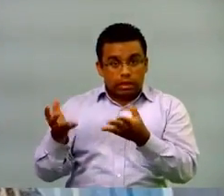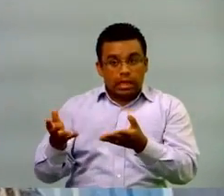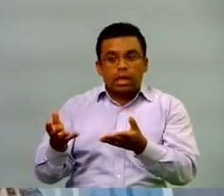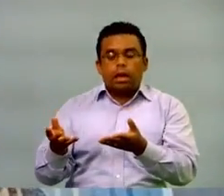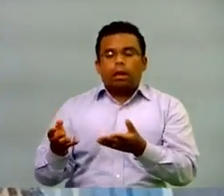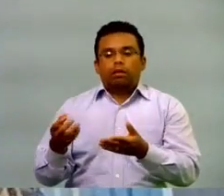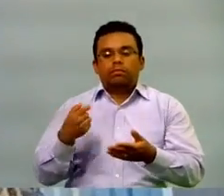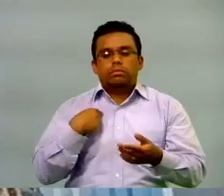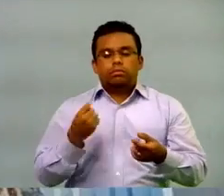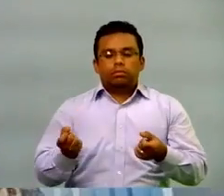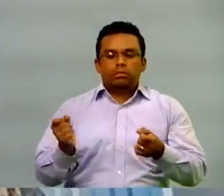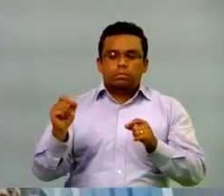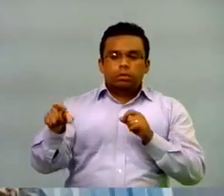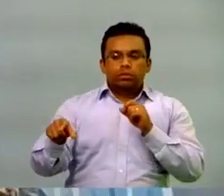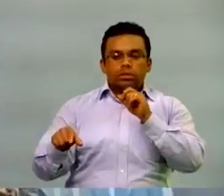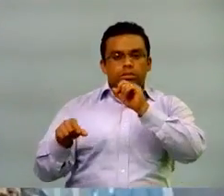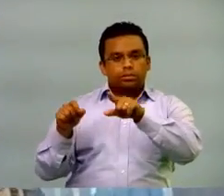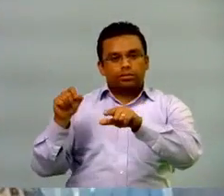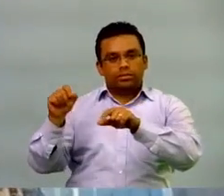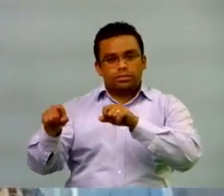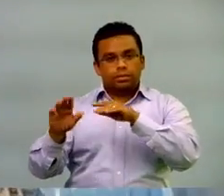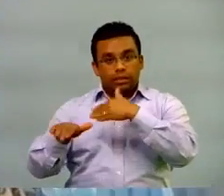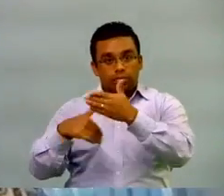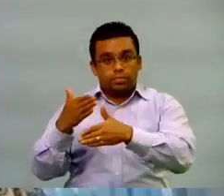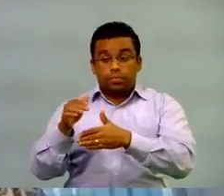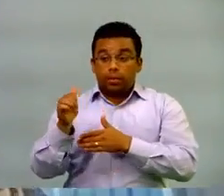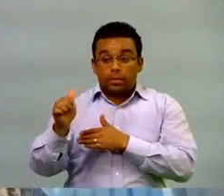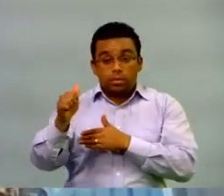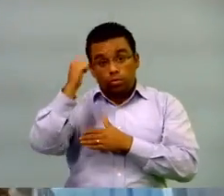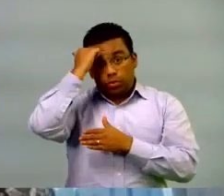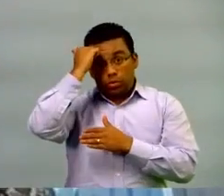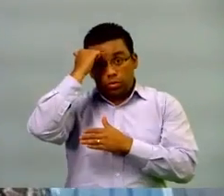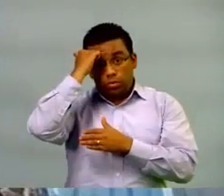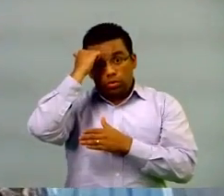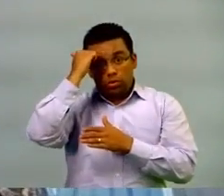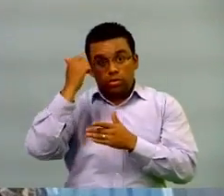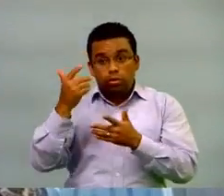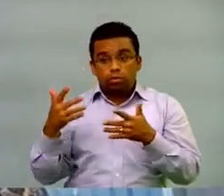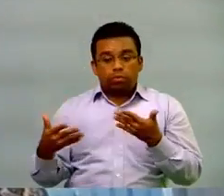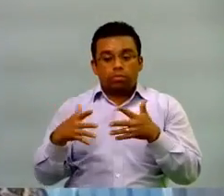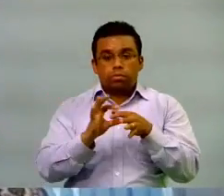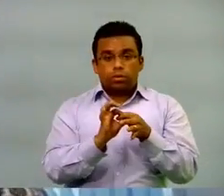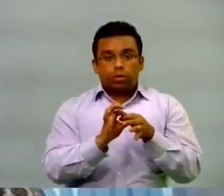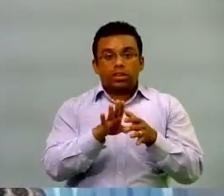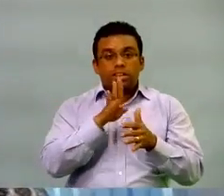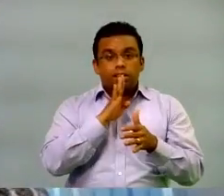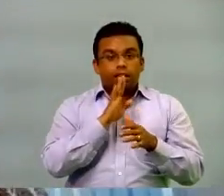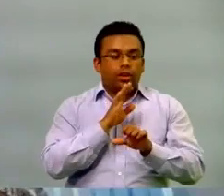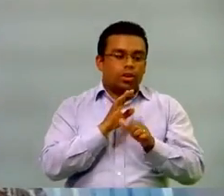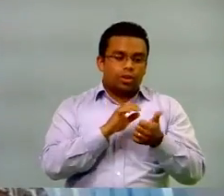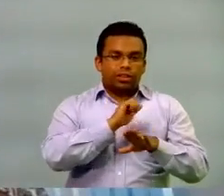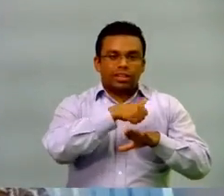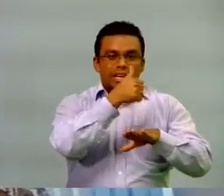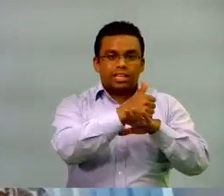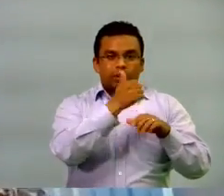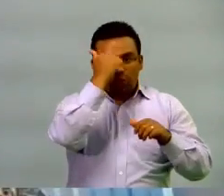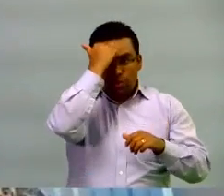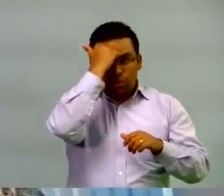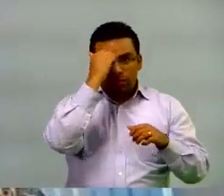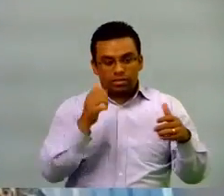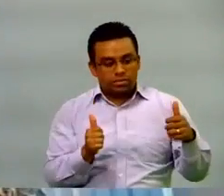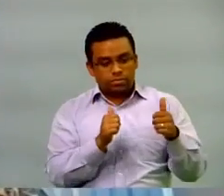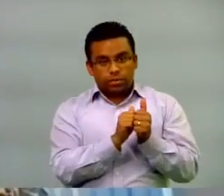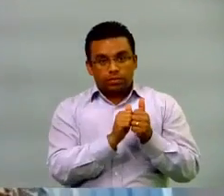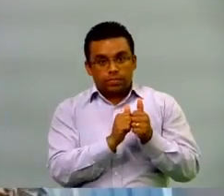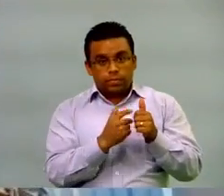generar duplas, en donde el docente hace dupla con el directivo docente. ¿Para qué? Para